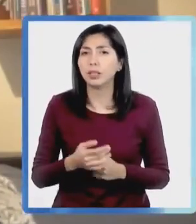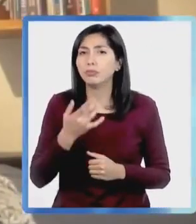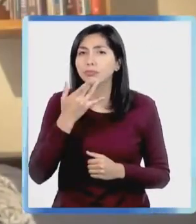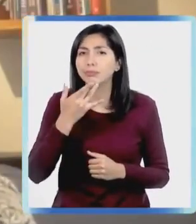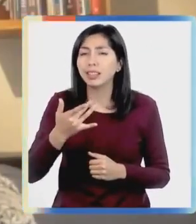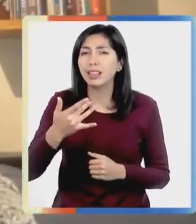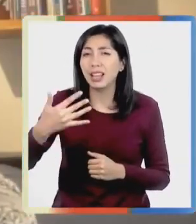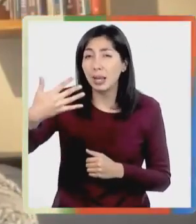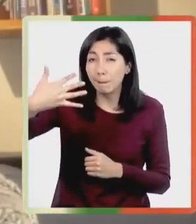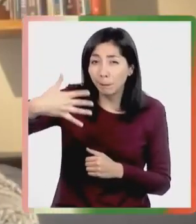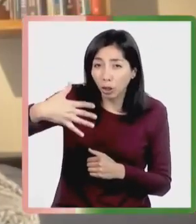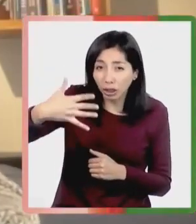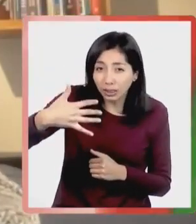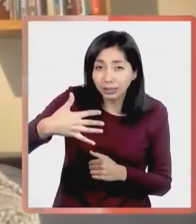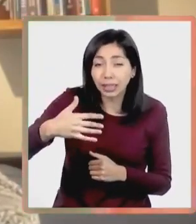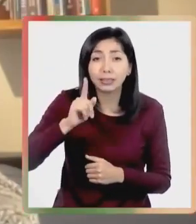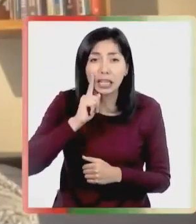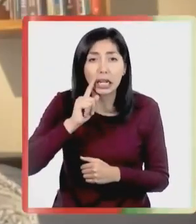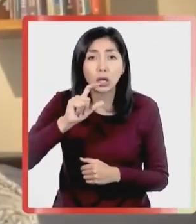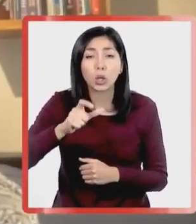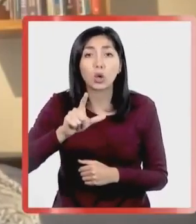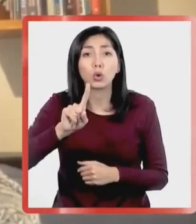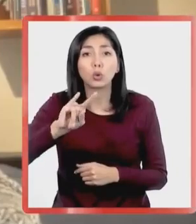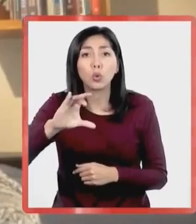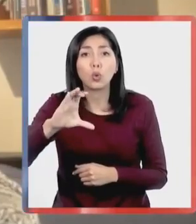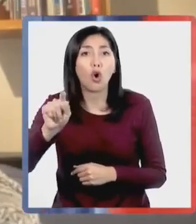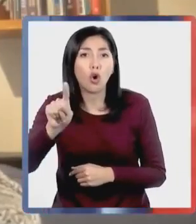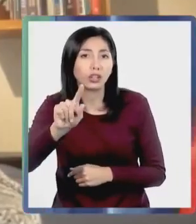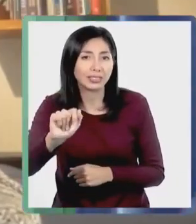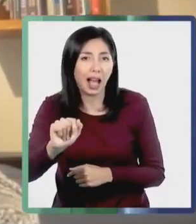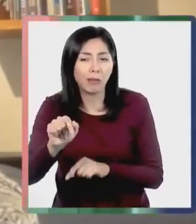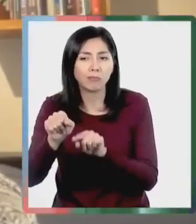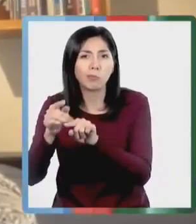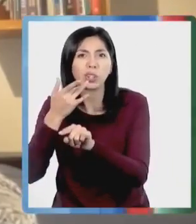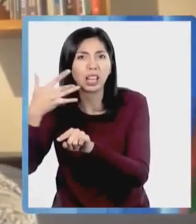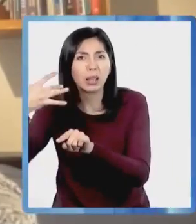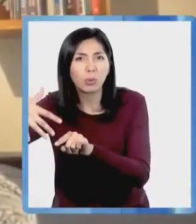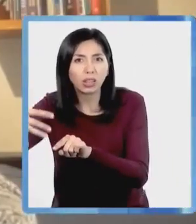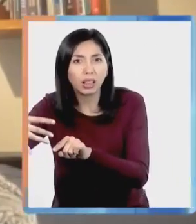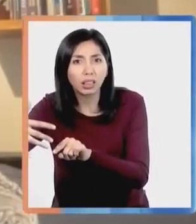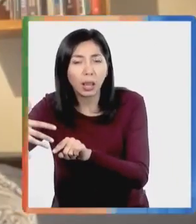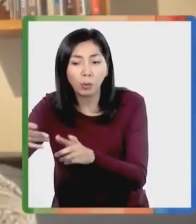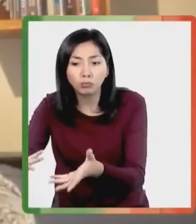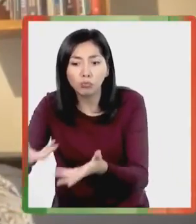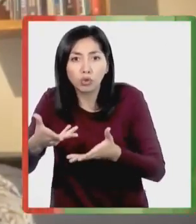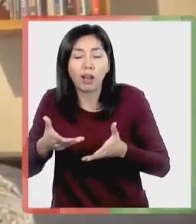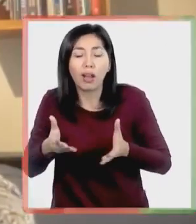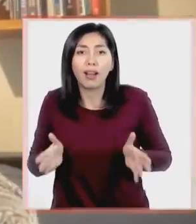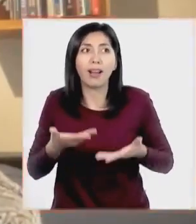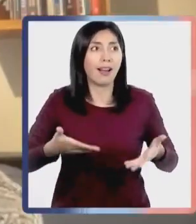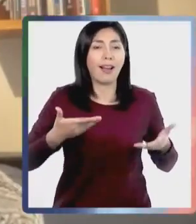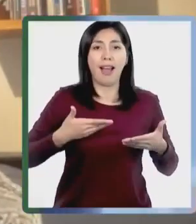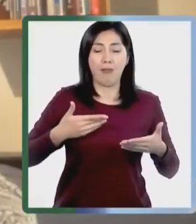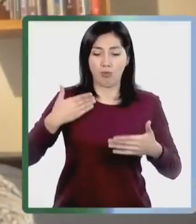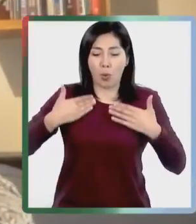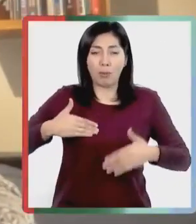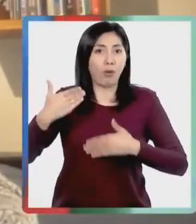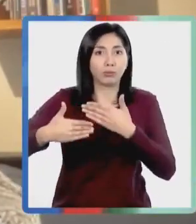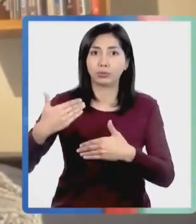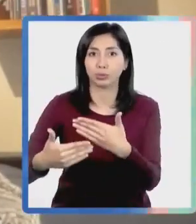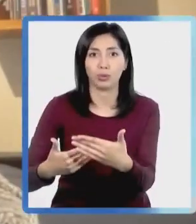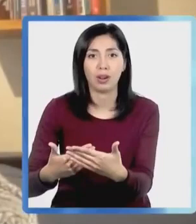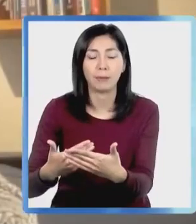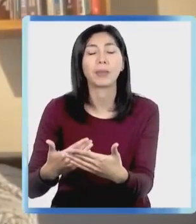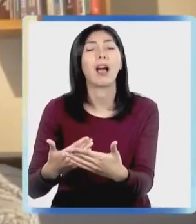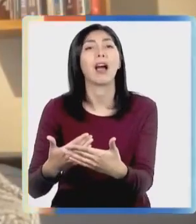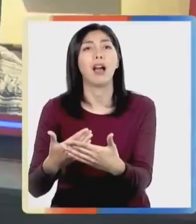La importancia de contar con la glucosa es porque es el principal combustible para el funcionamiento